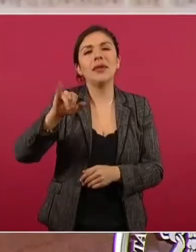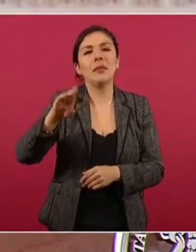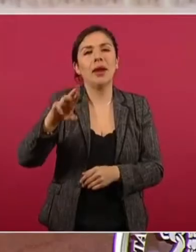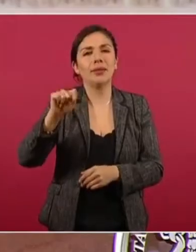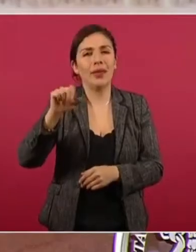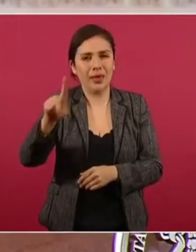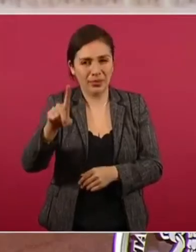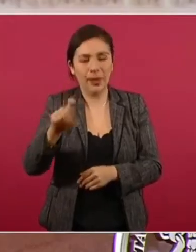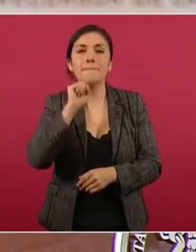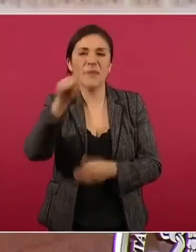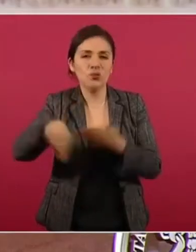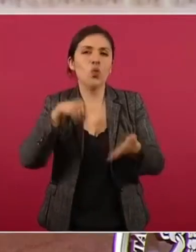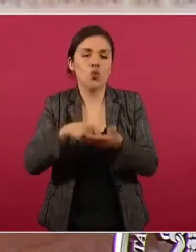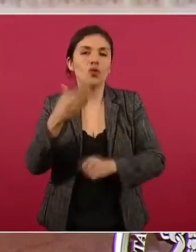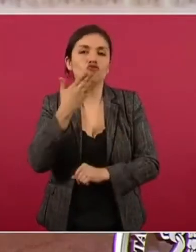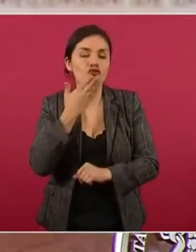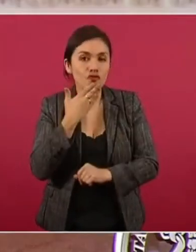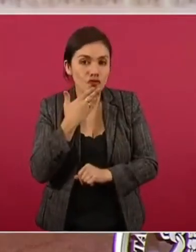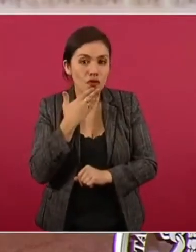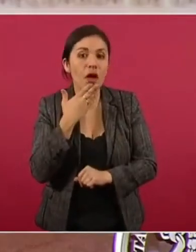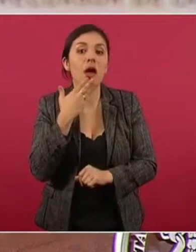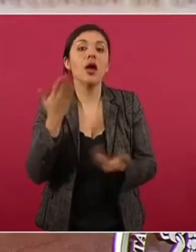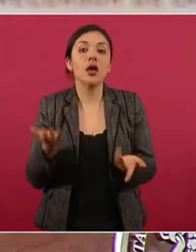también en Sonora.